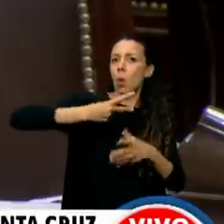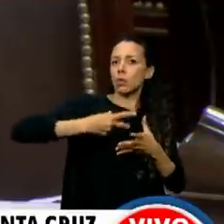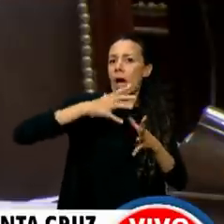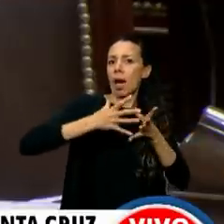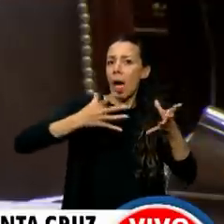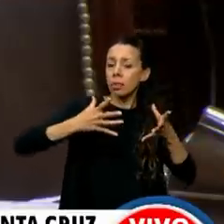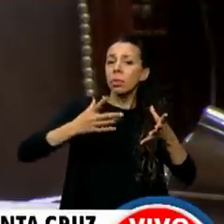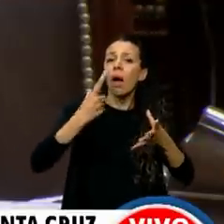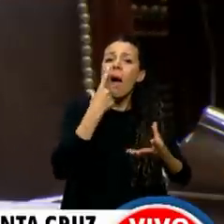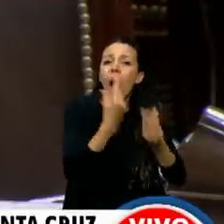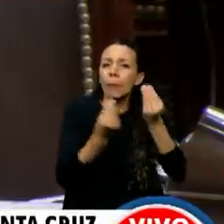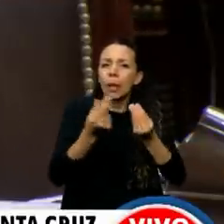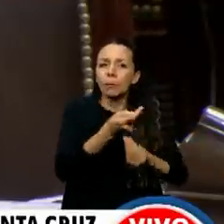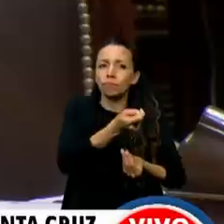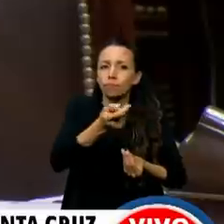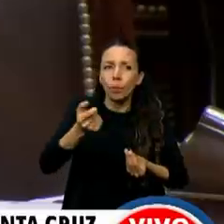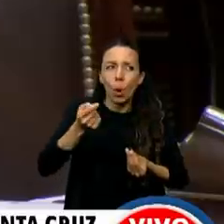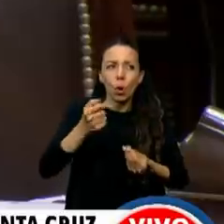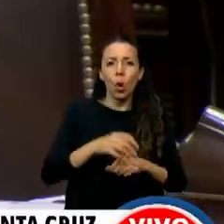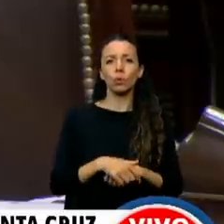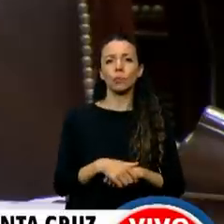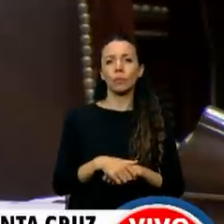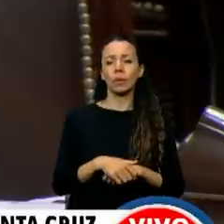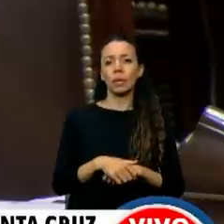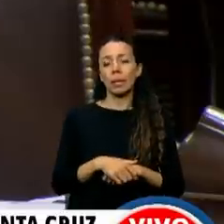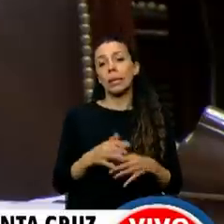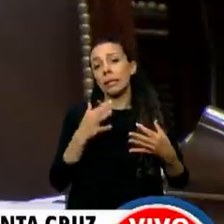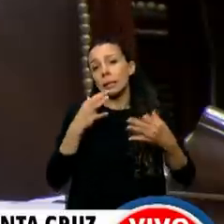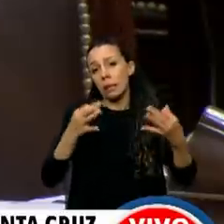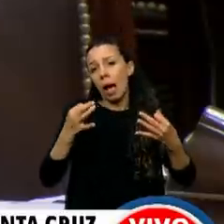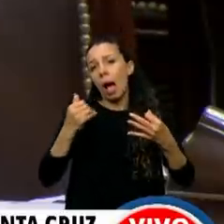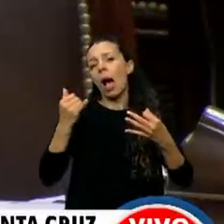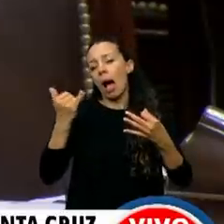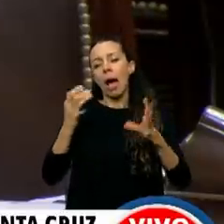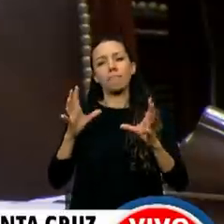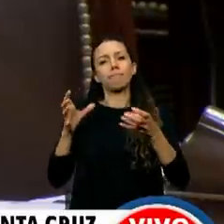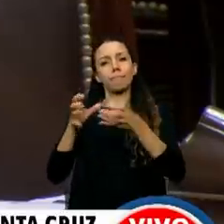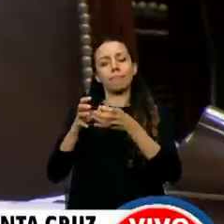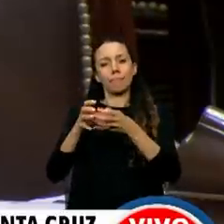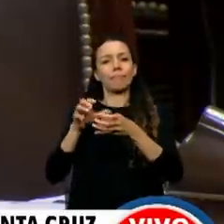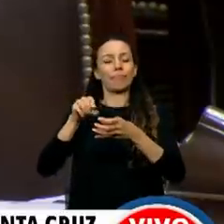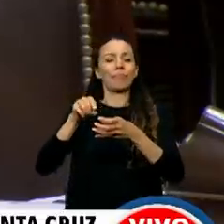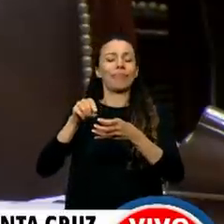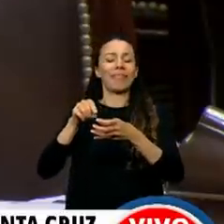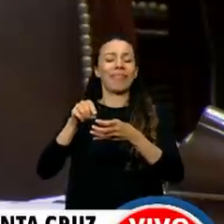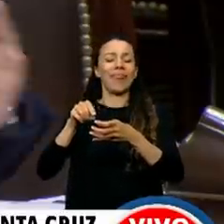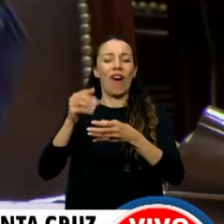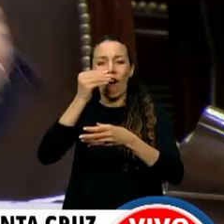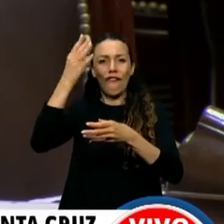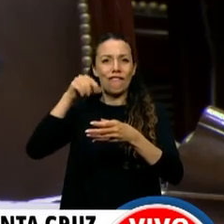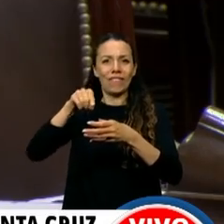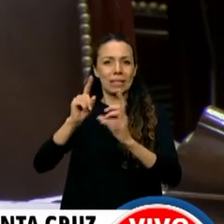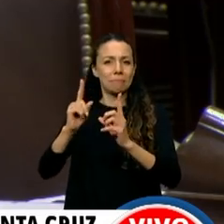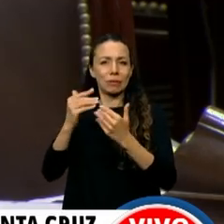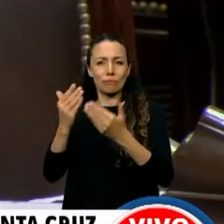habitantes es cierto que tenemos un oficialismo hace mucho tiempo pero también tenemos una